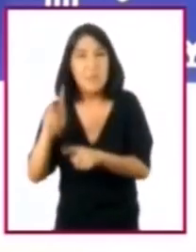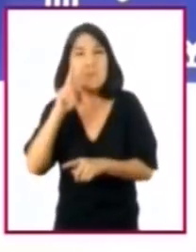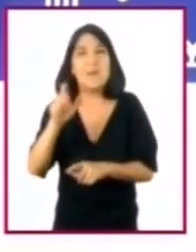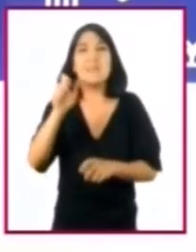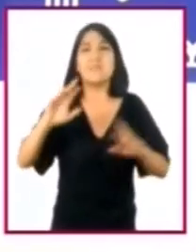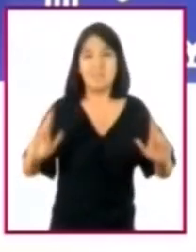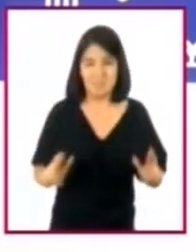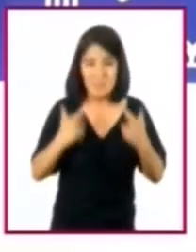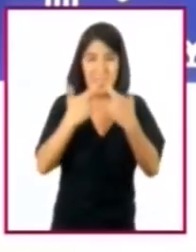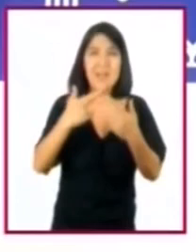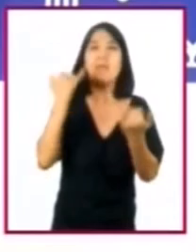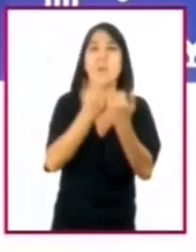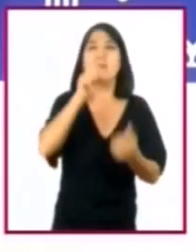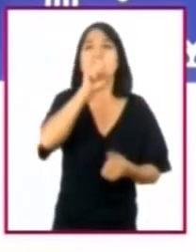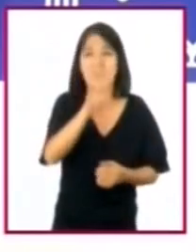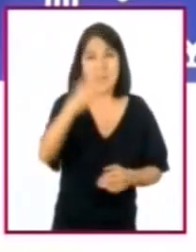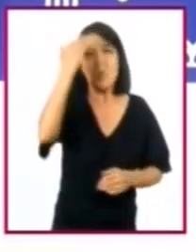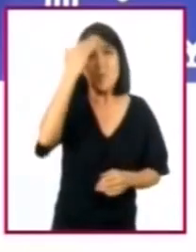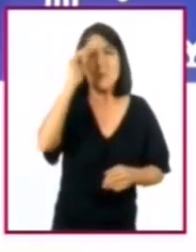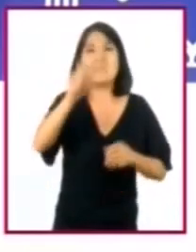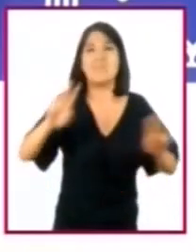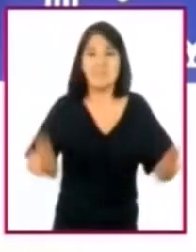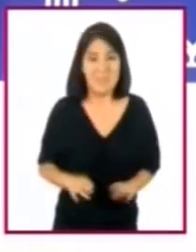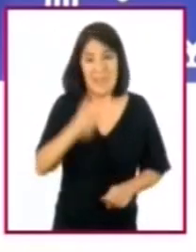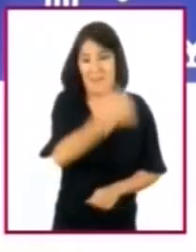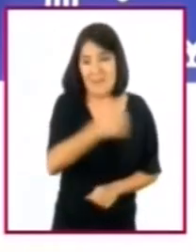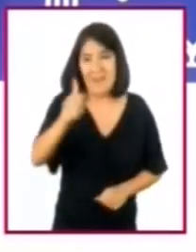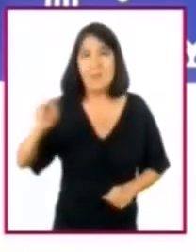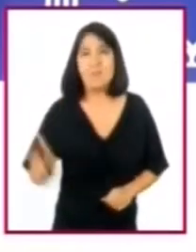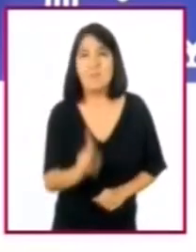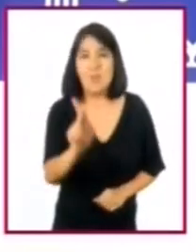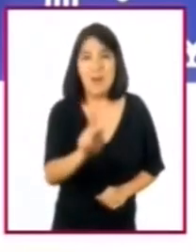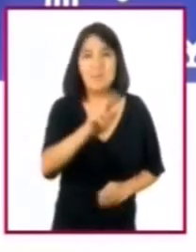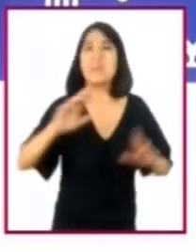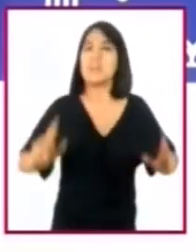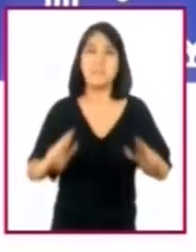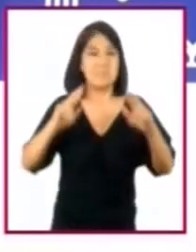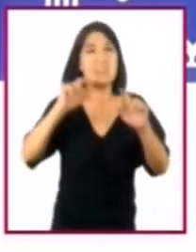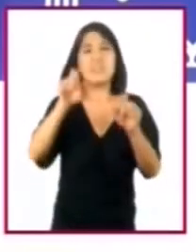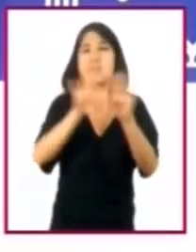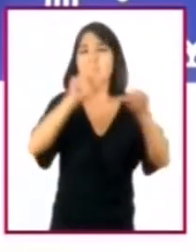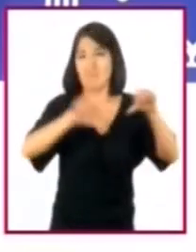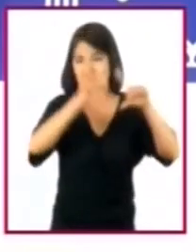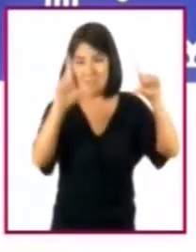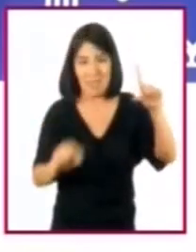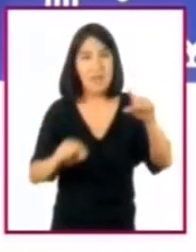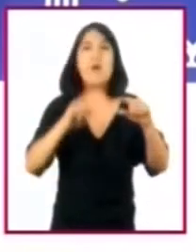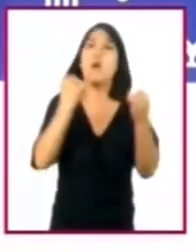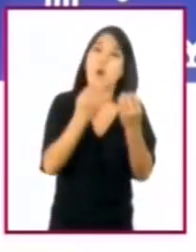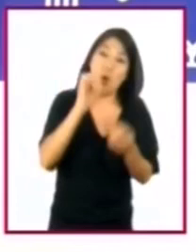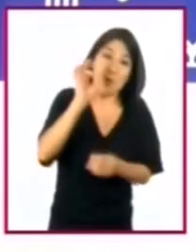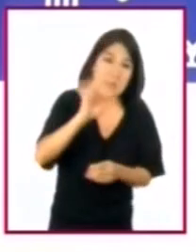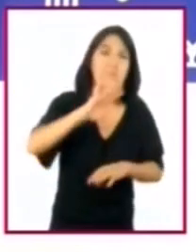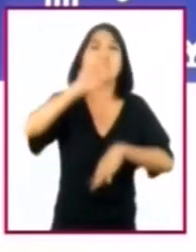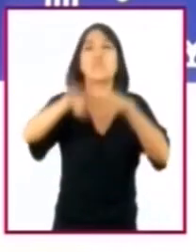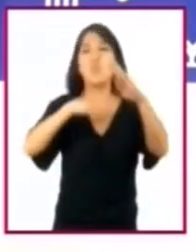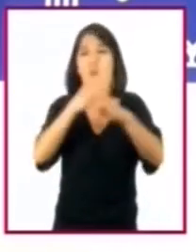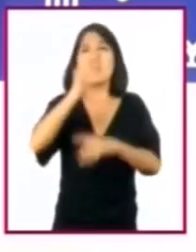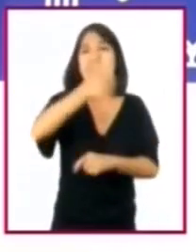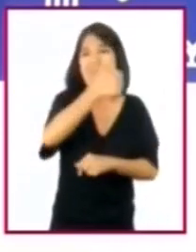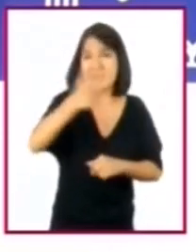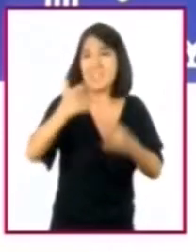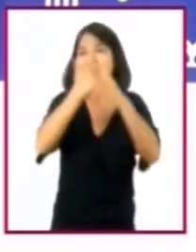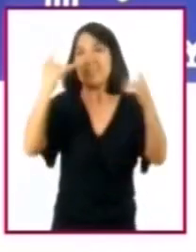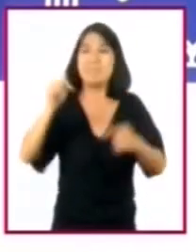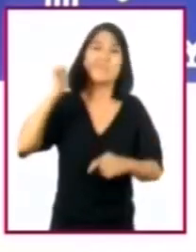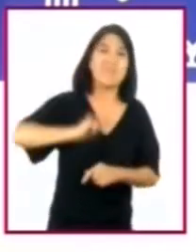las características particulares de cada pueblo, en cualquier región del mundo. Por otra parte, el conocimiento que se tiene de